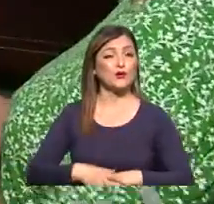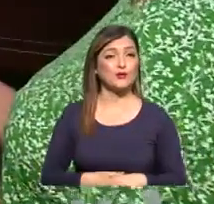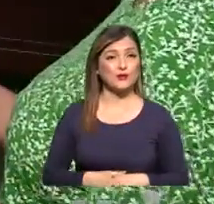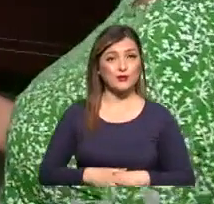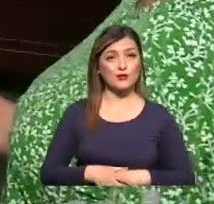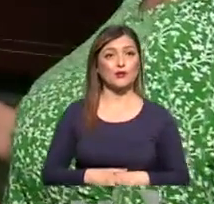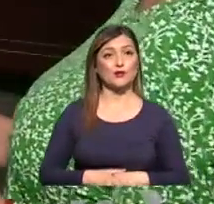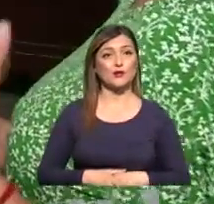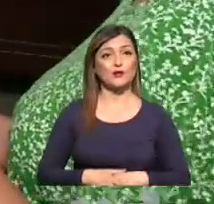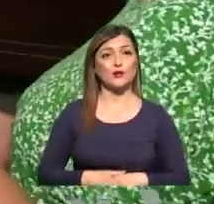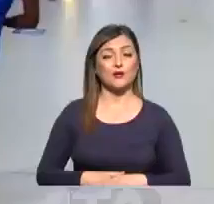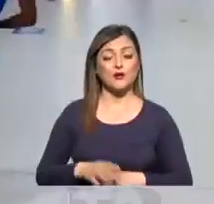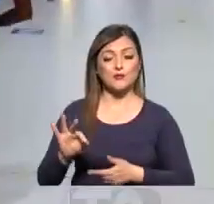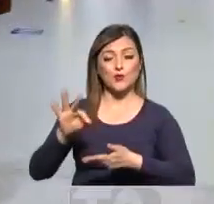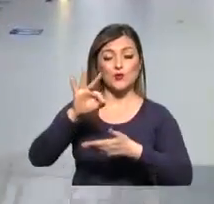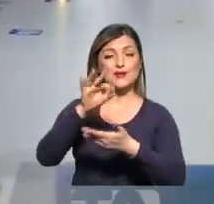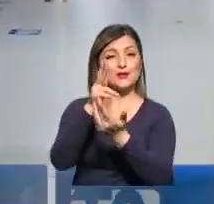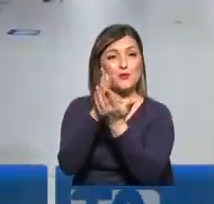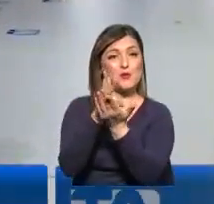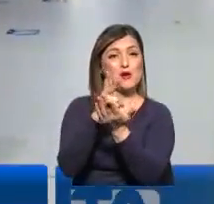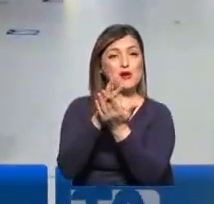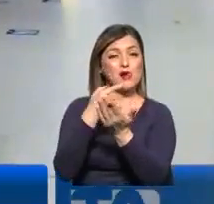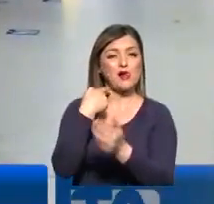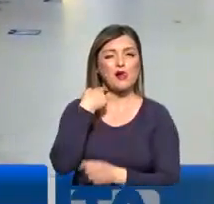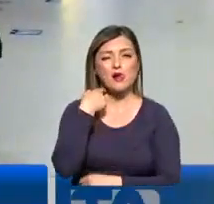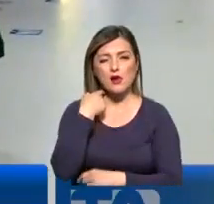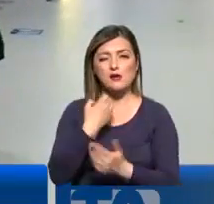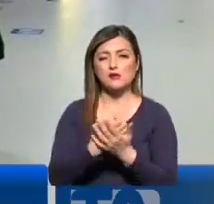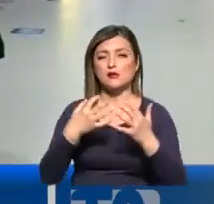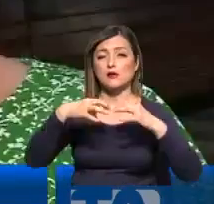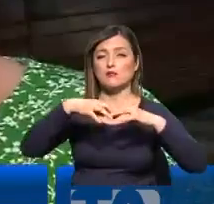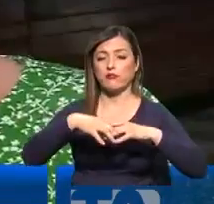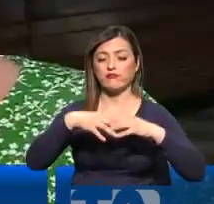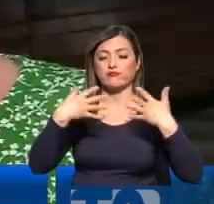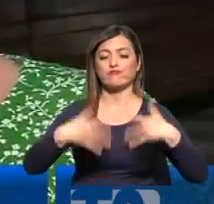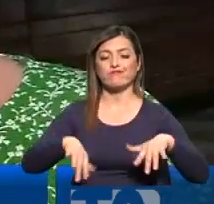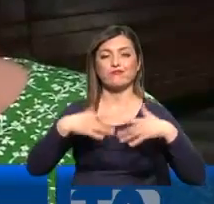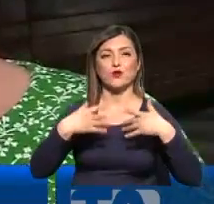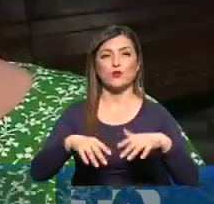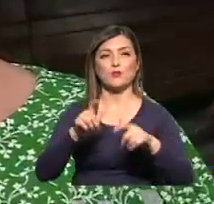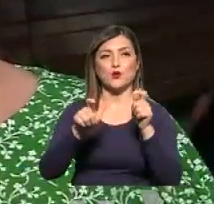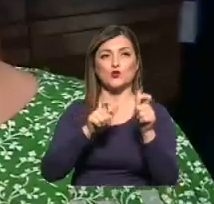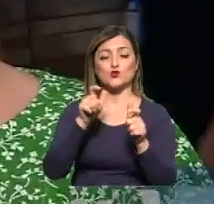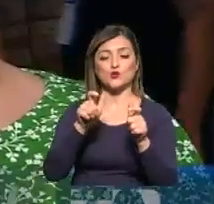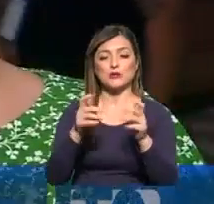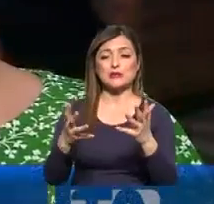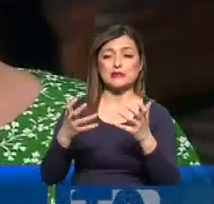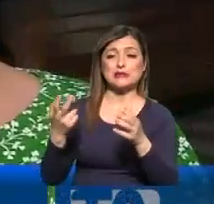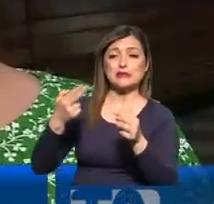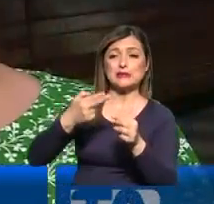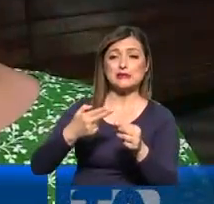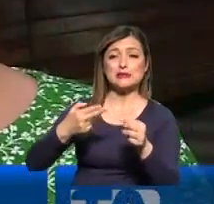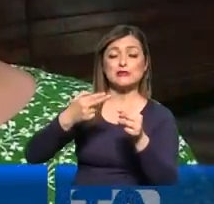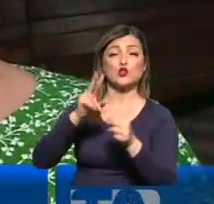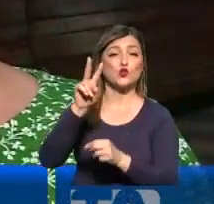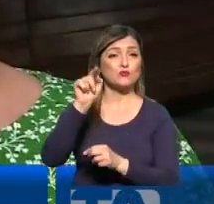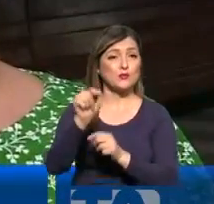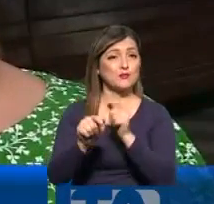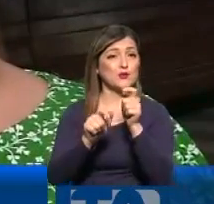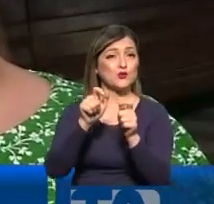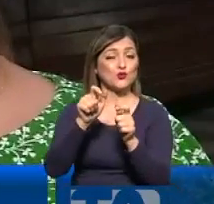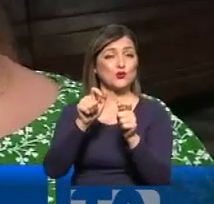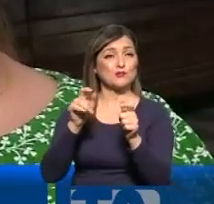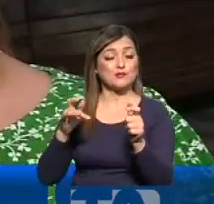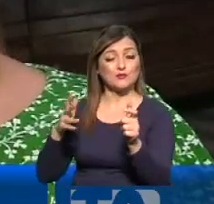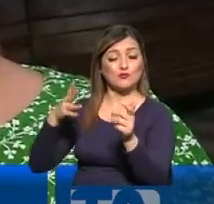según menciona la vocera de la terminal, sería de alrededor 2.000 personas. Algunos usuarios están usando esta medida,